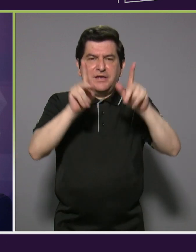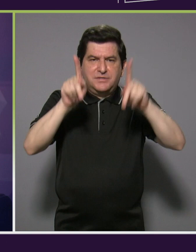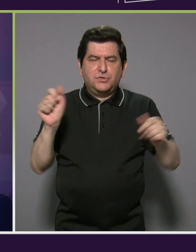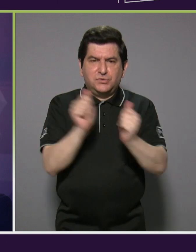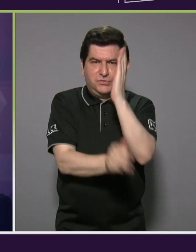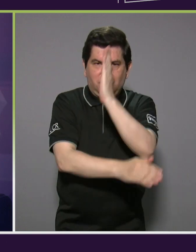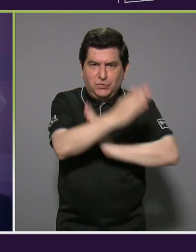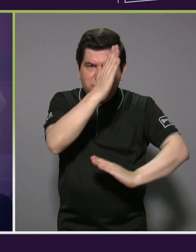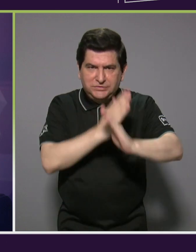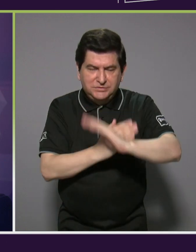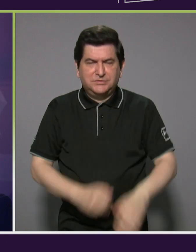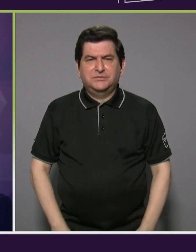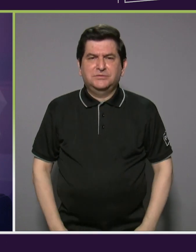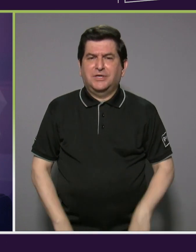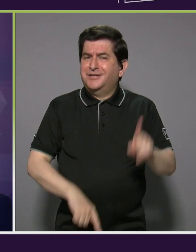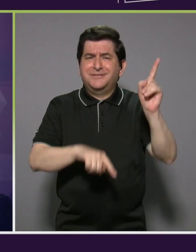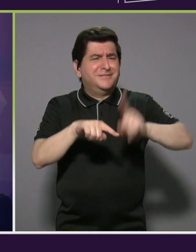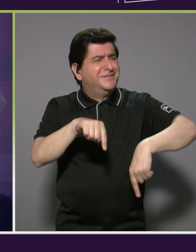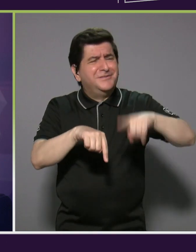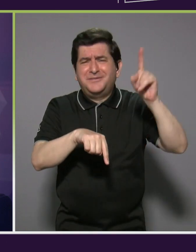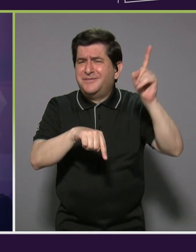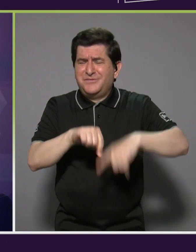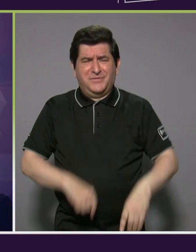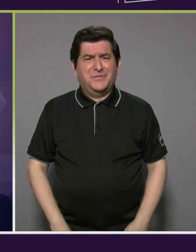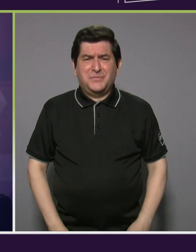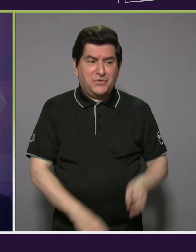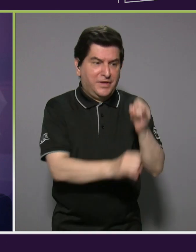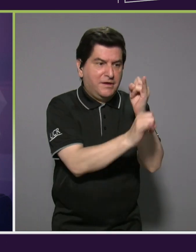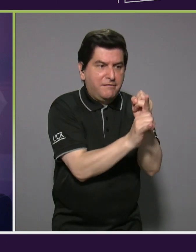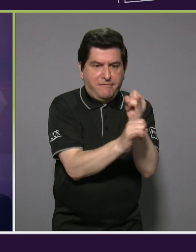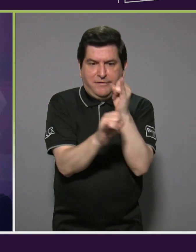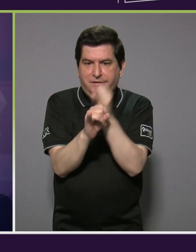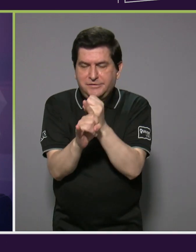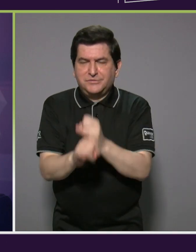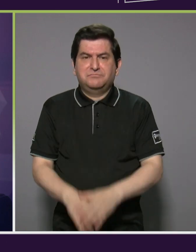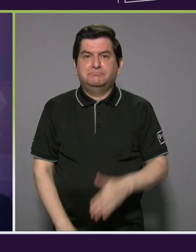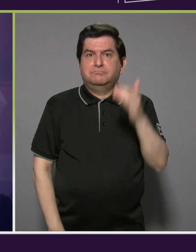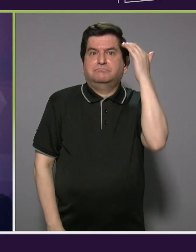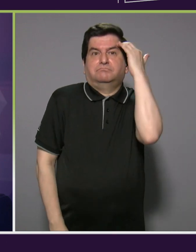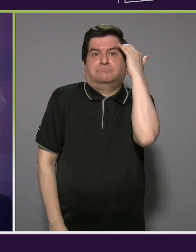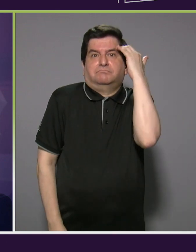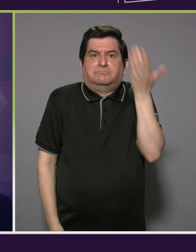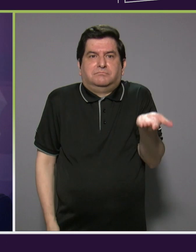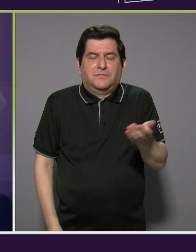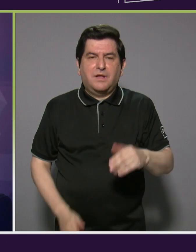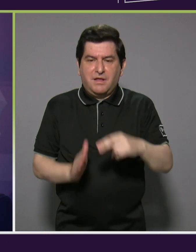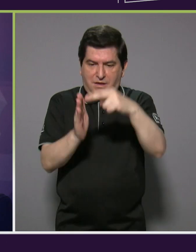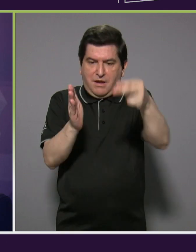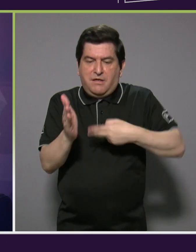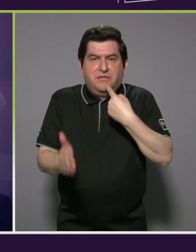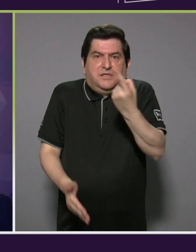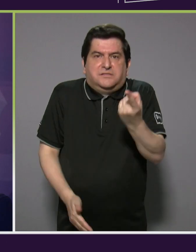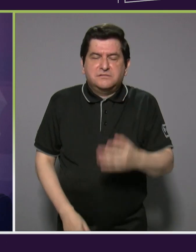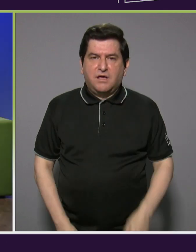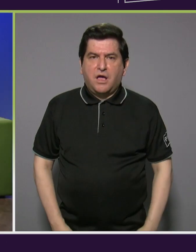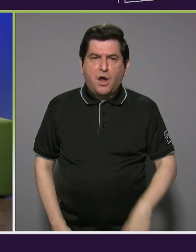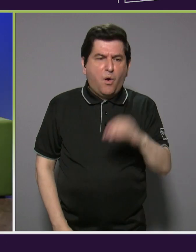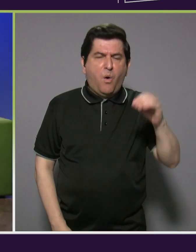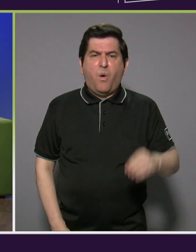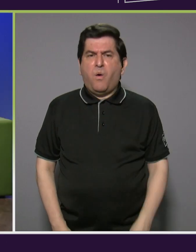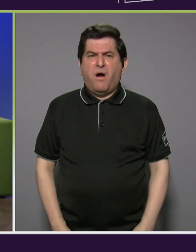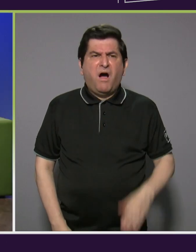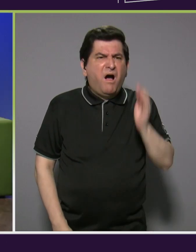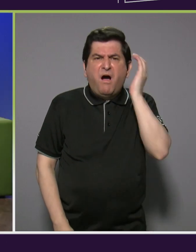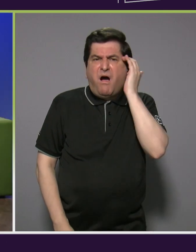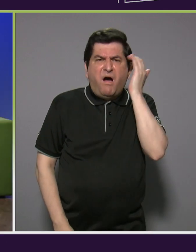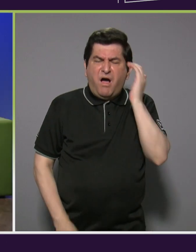con discapacidad. No es posible que las instituciones desconozcan la convención, desconozcan la ley de